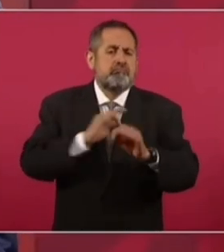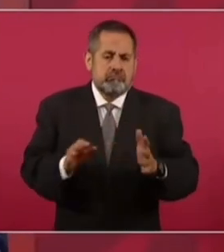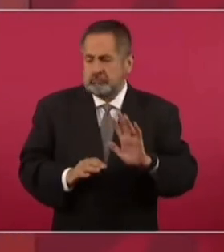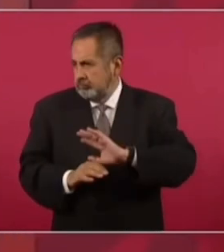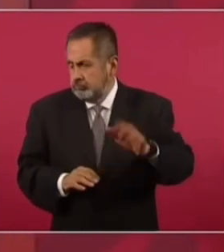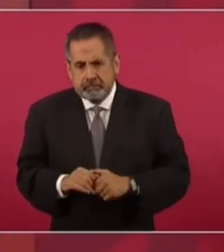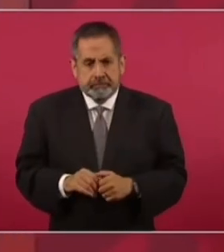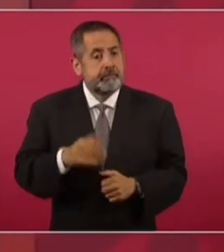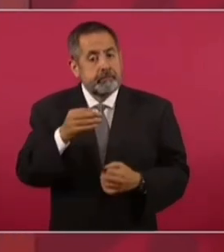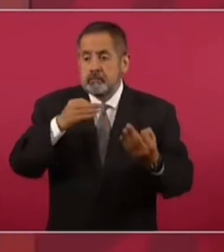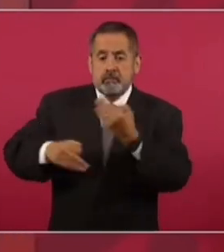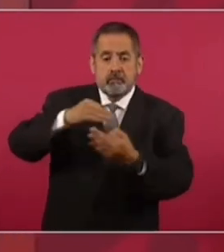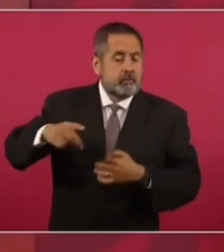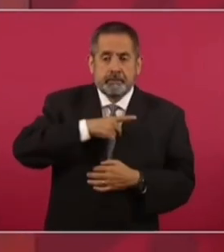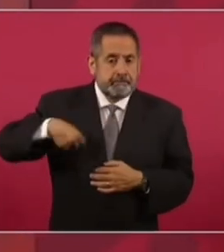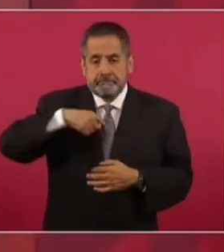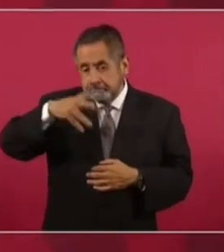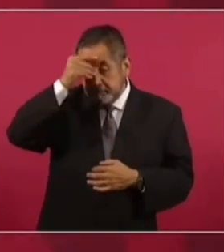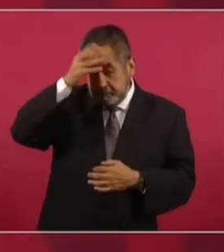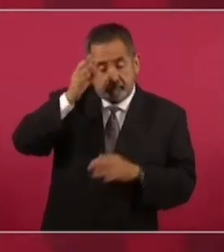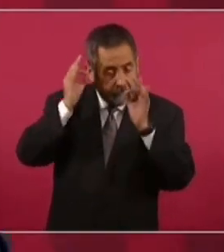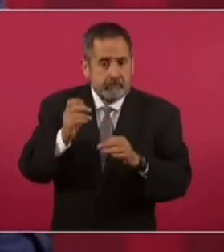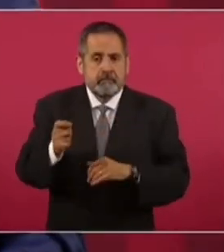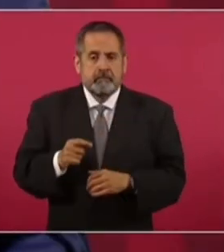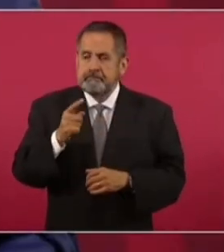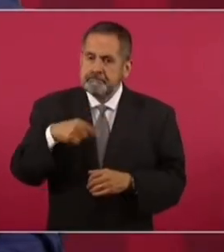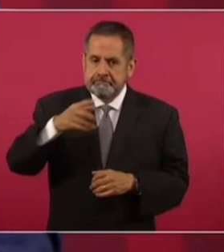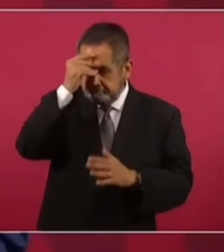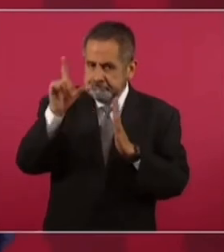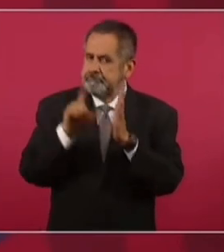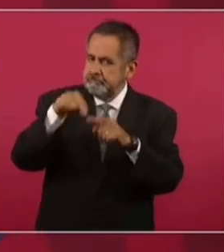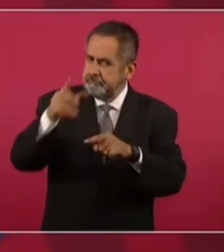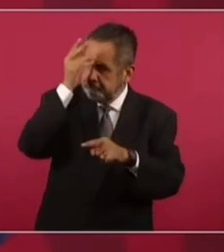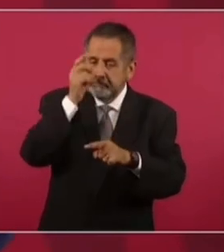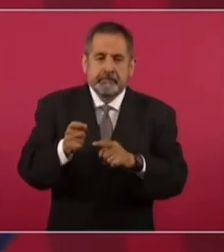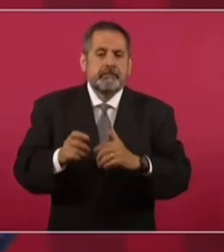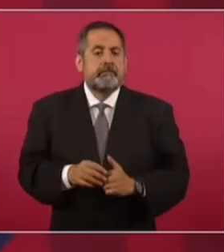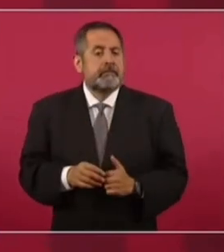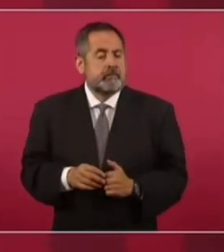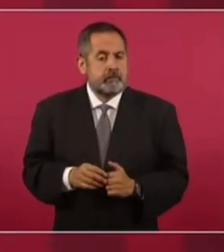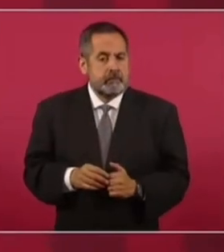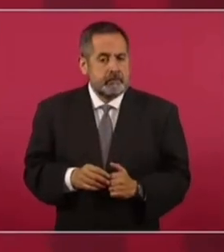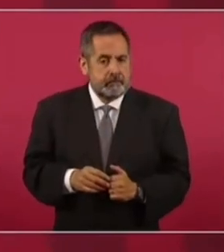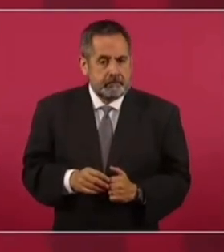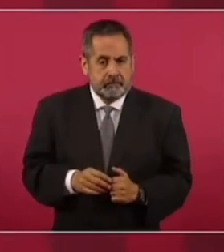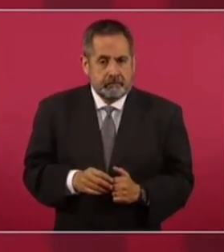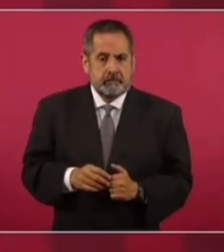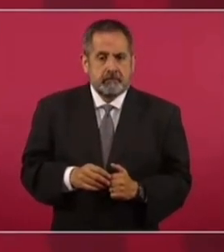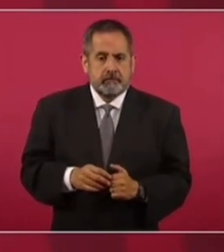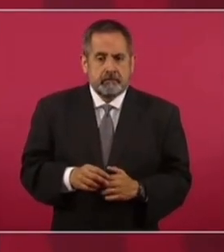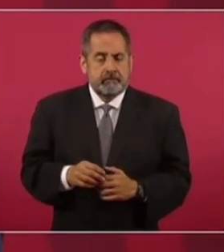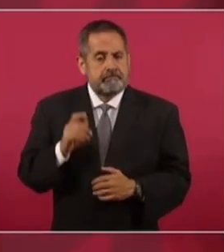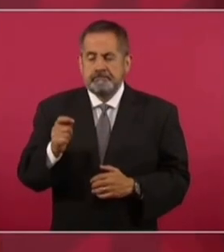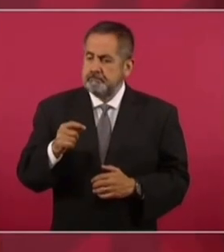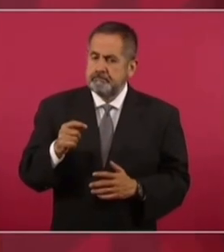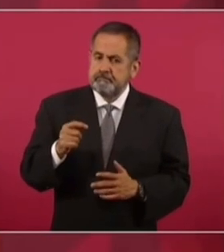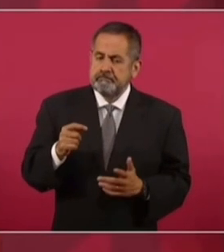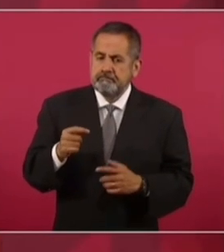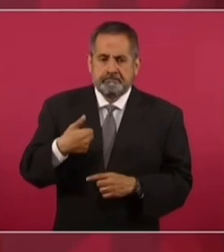luego, todos tenemos que aprender, y esa es una lección en política, a